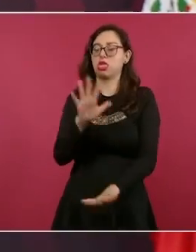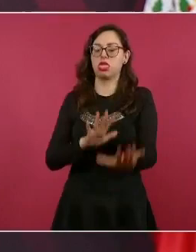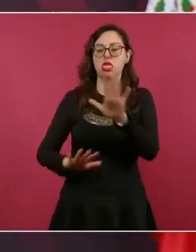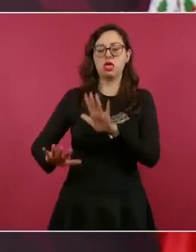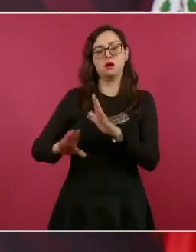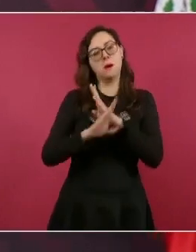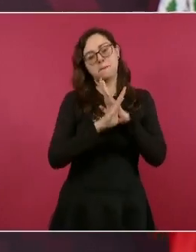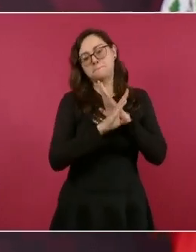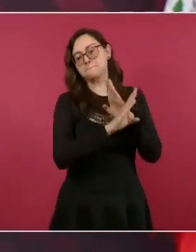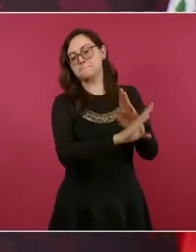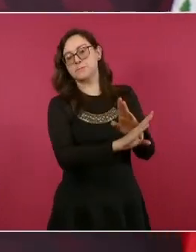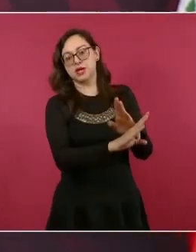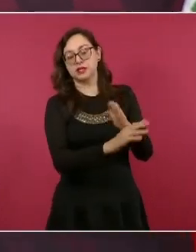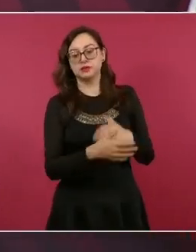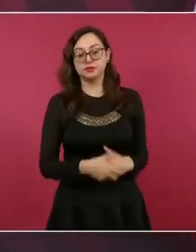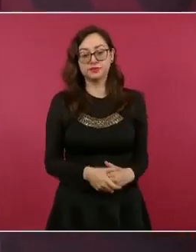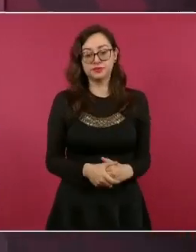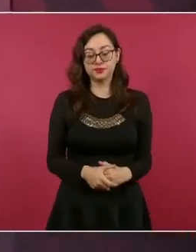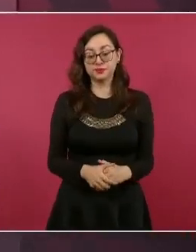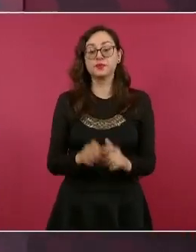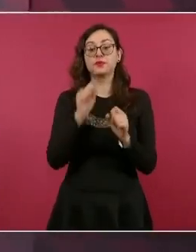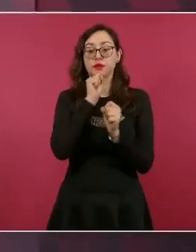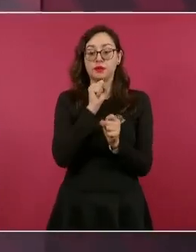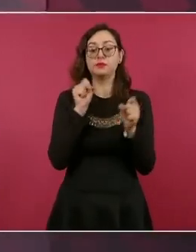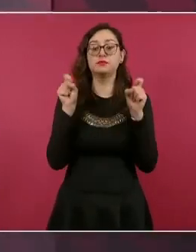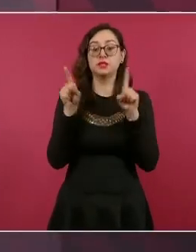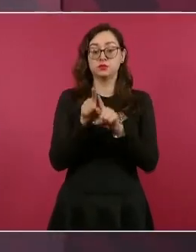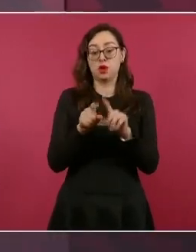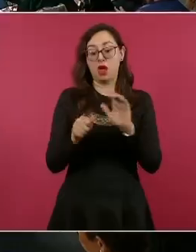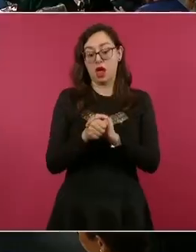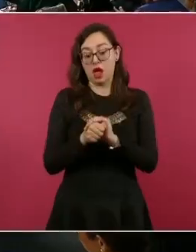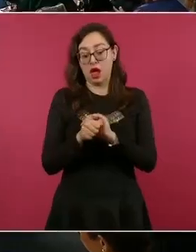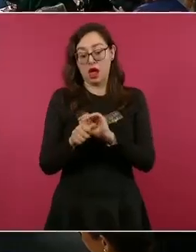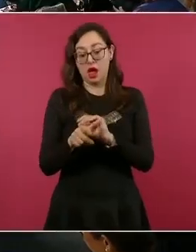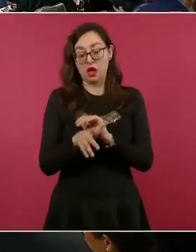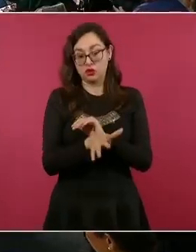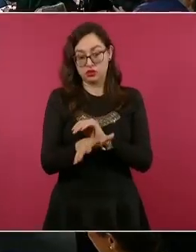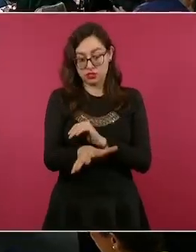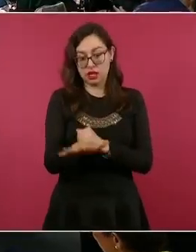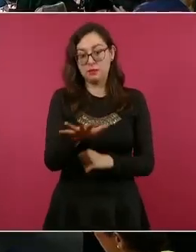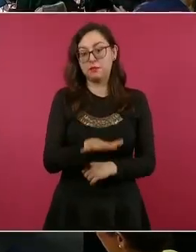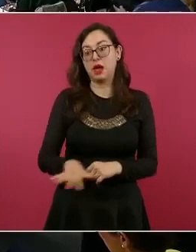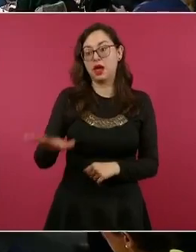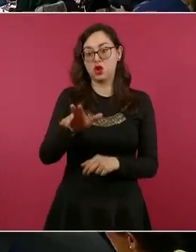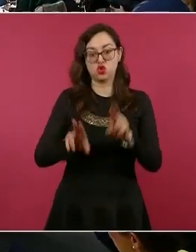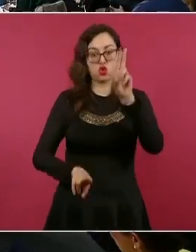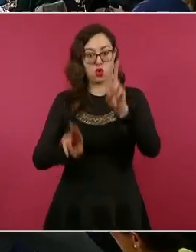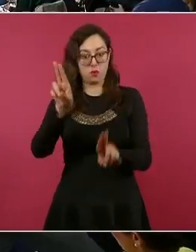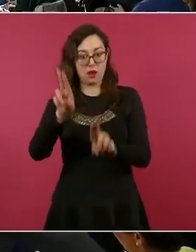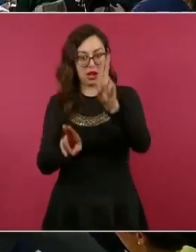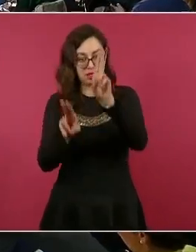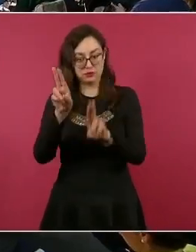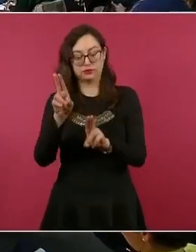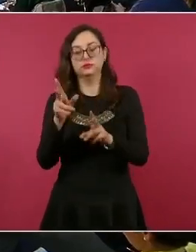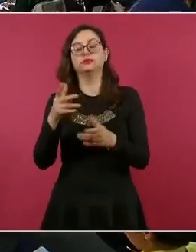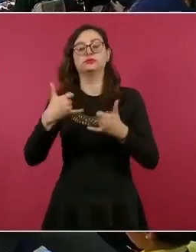También un llamado a los papás de los muchachos que estudian en Ayotzinapa,